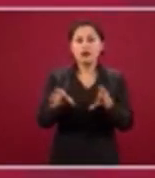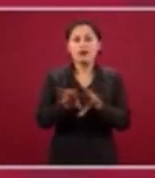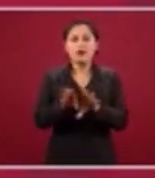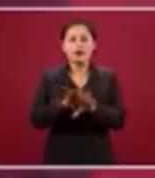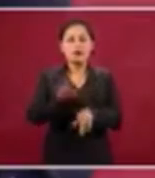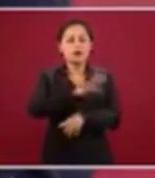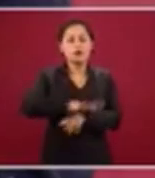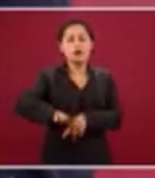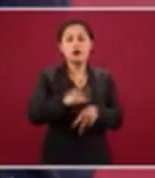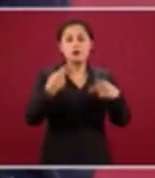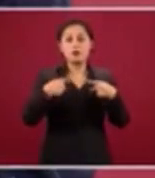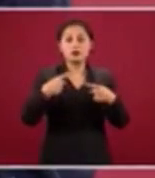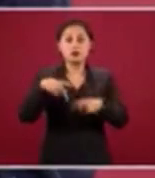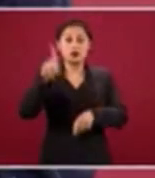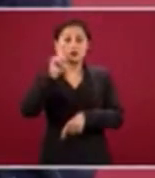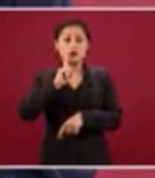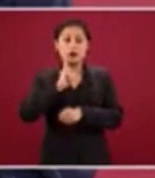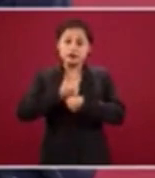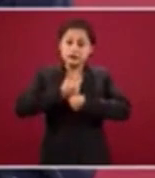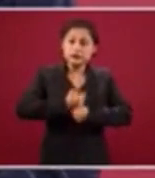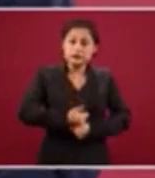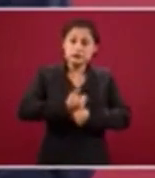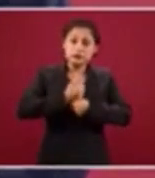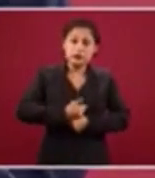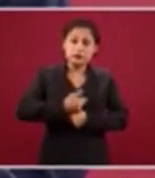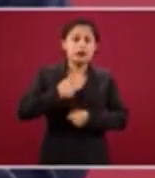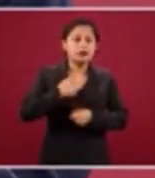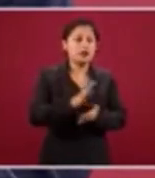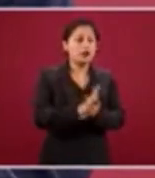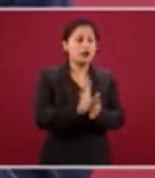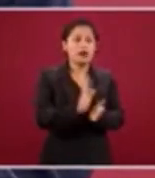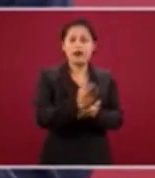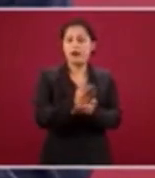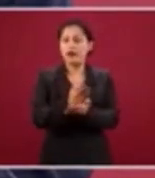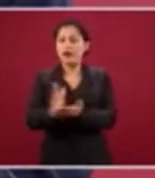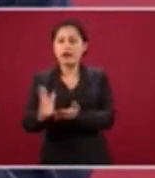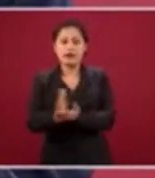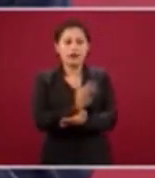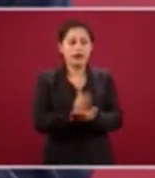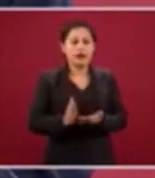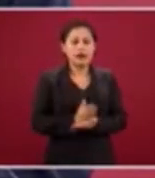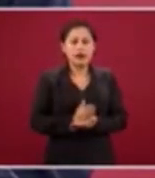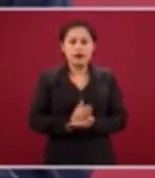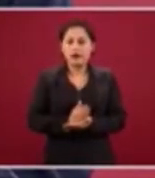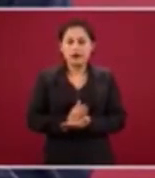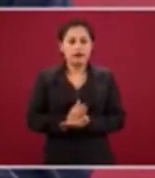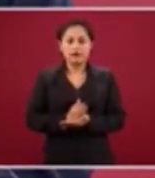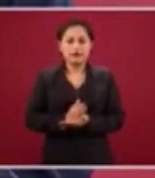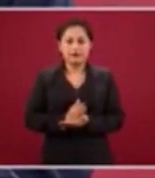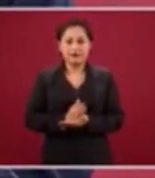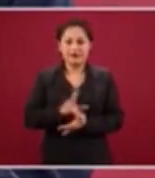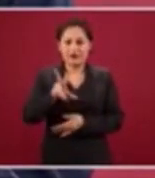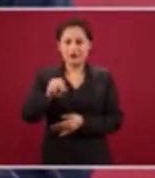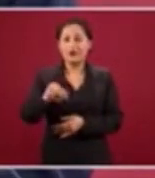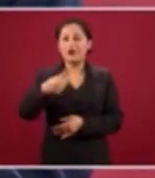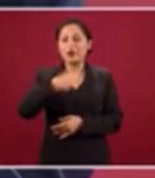este caso de las mujeres. Yo soy un transformador.